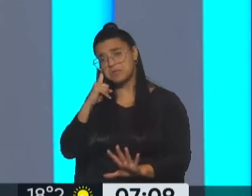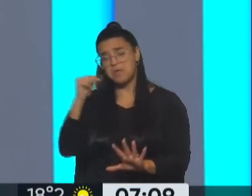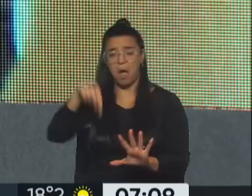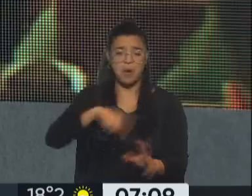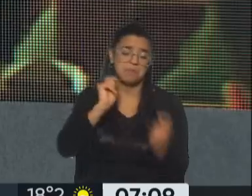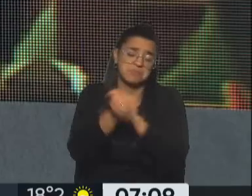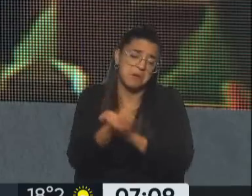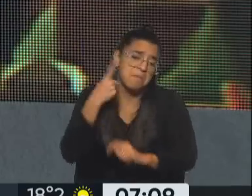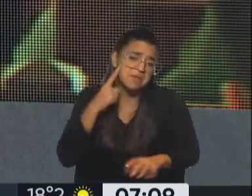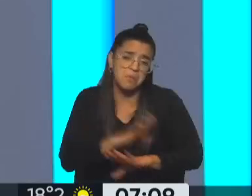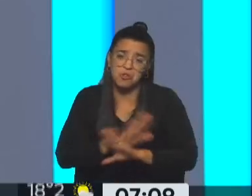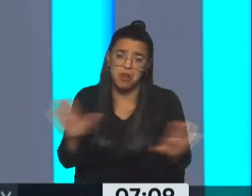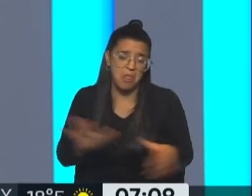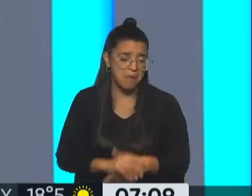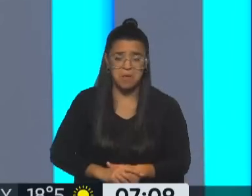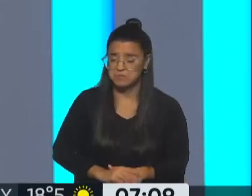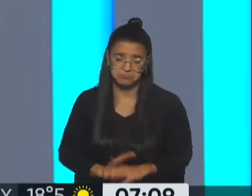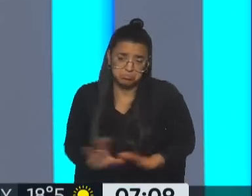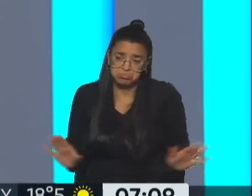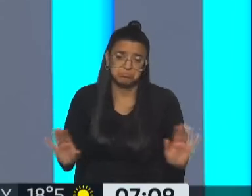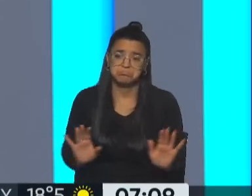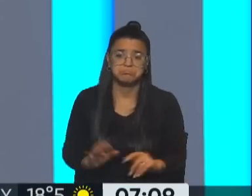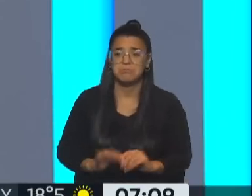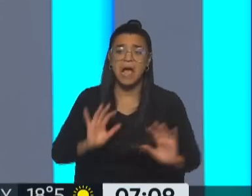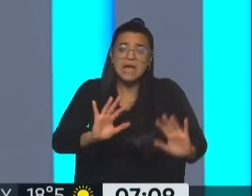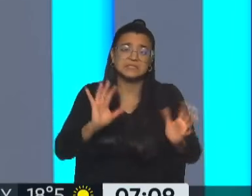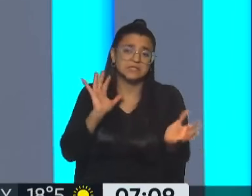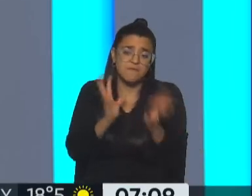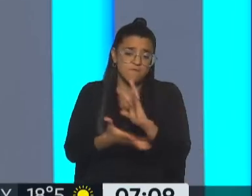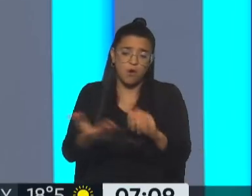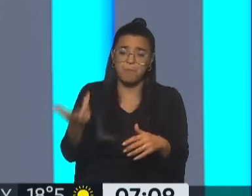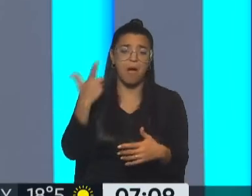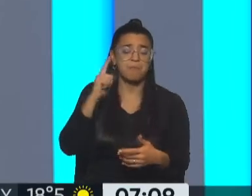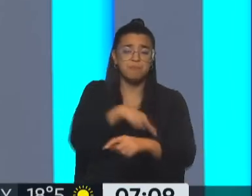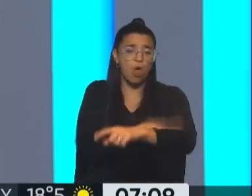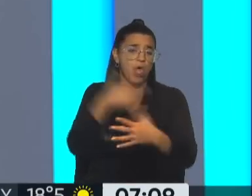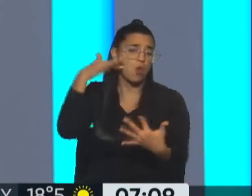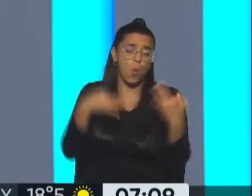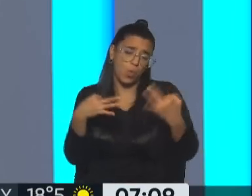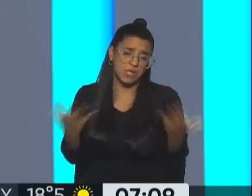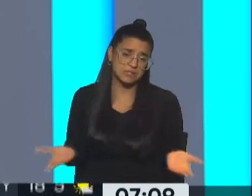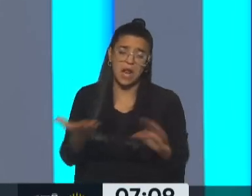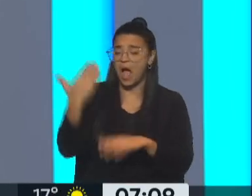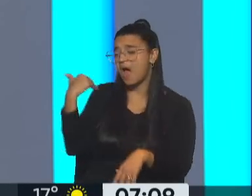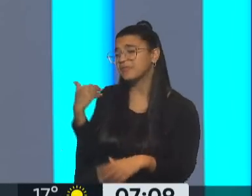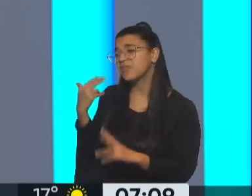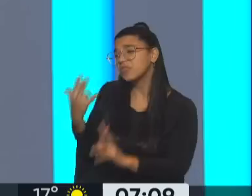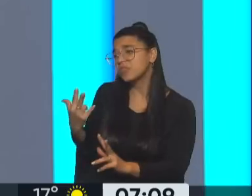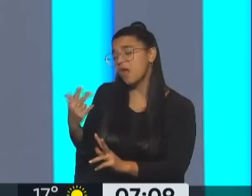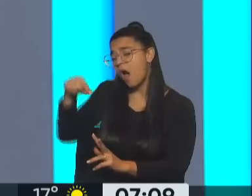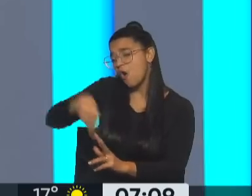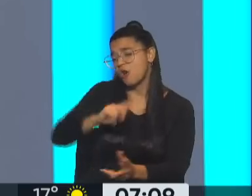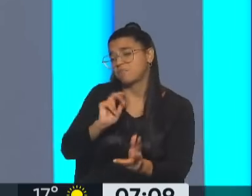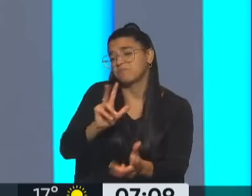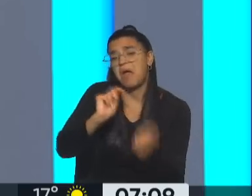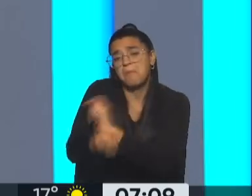negro. Y listo, y se acabó, y no hay mucho más para... Así funciona el Poder Judicial. De donde antes dije digo, ahora digo Diego. ¿Por